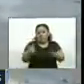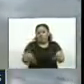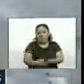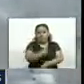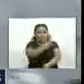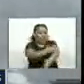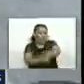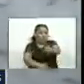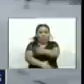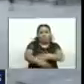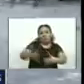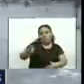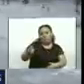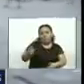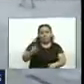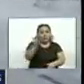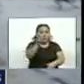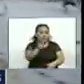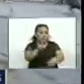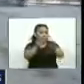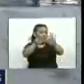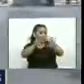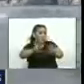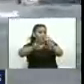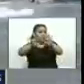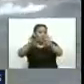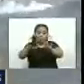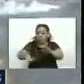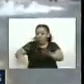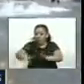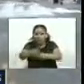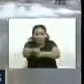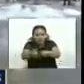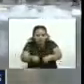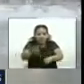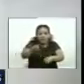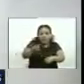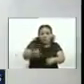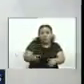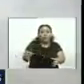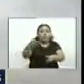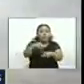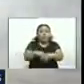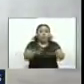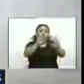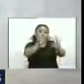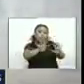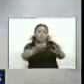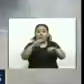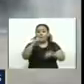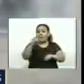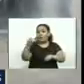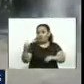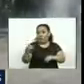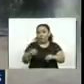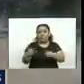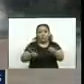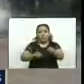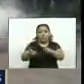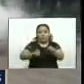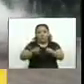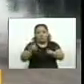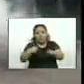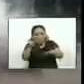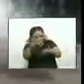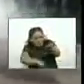protestas y 188 estaciones de policía junto con 971 vehículos policiales resultaron dañados.